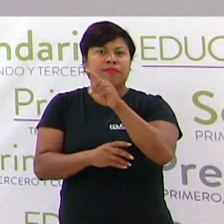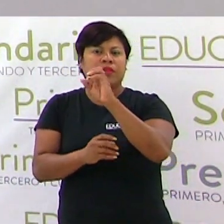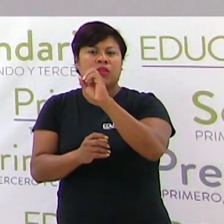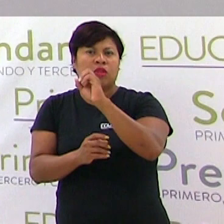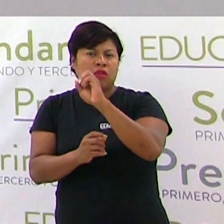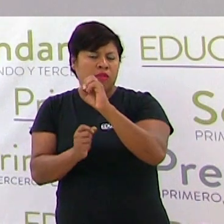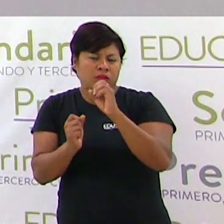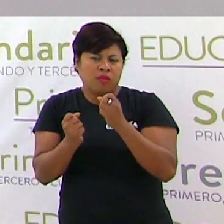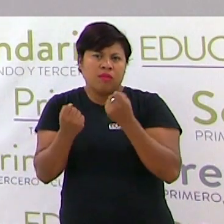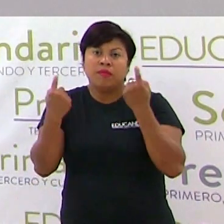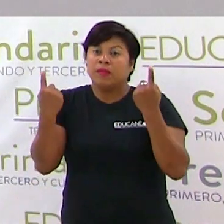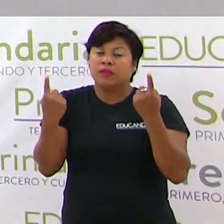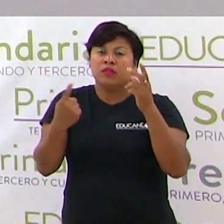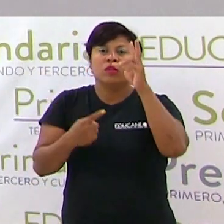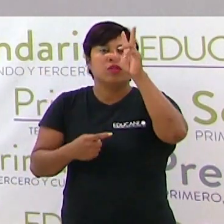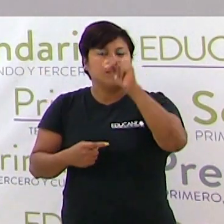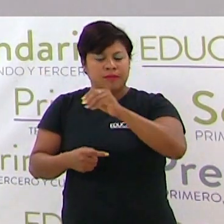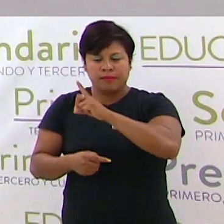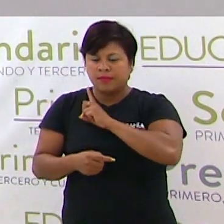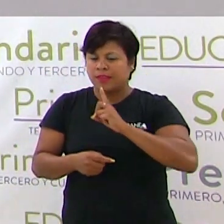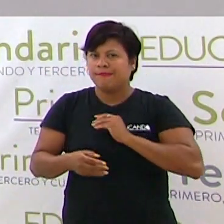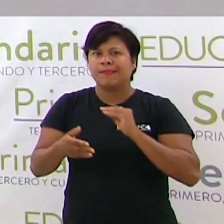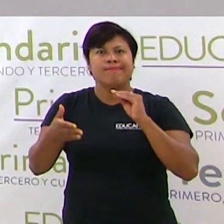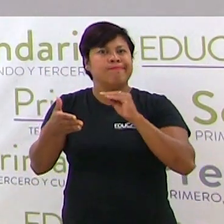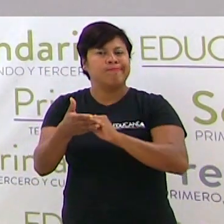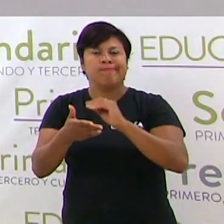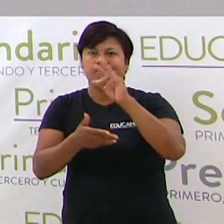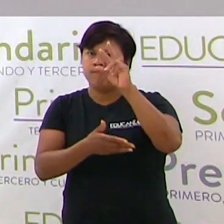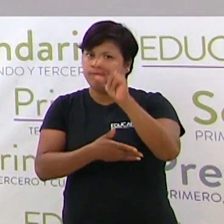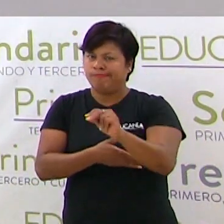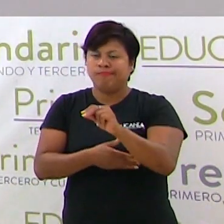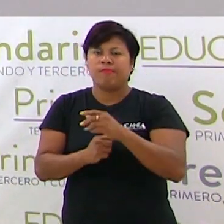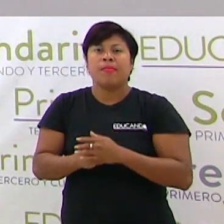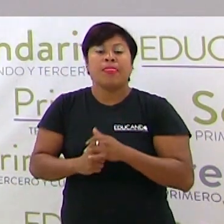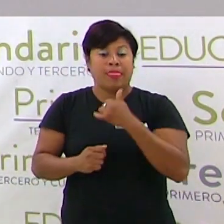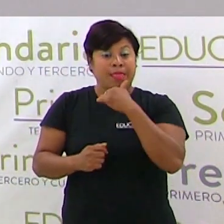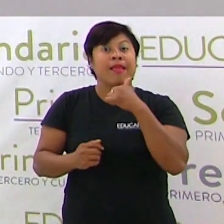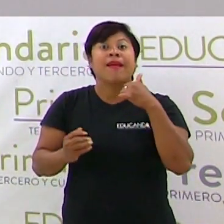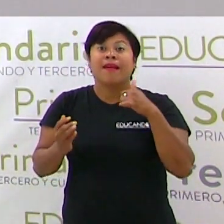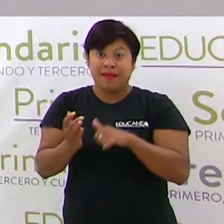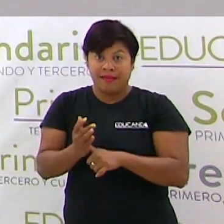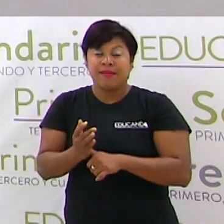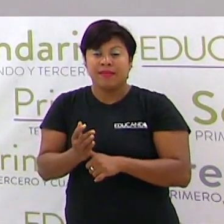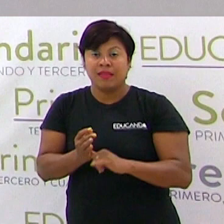llamar de exclamación. Y en la carta